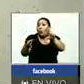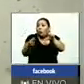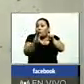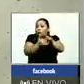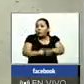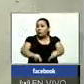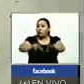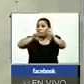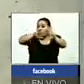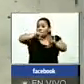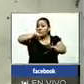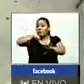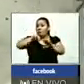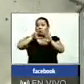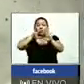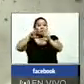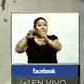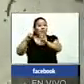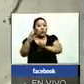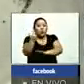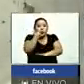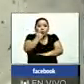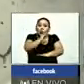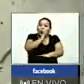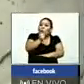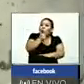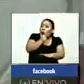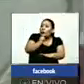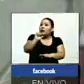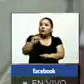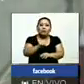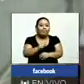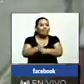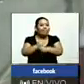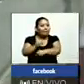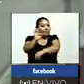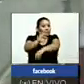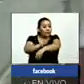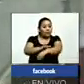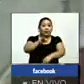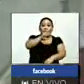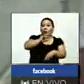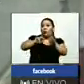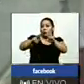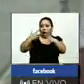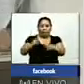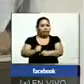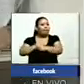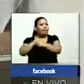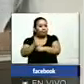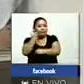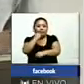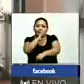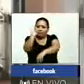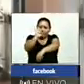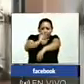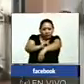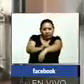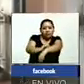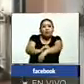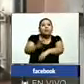de 8,800 casos febriles sospechosos de dengue, 58 confirmados. Y alrededor